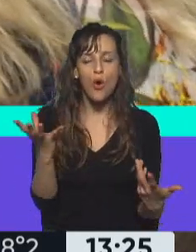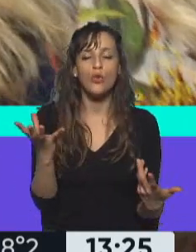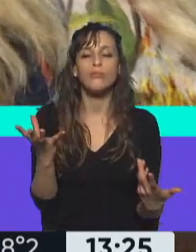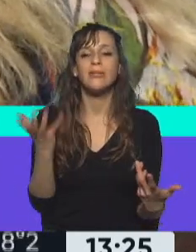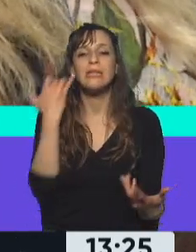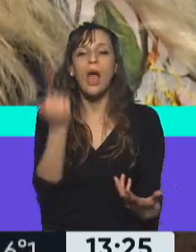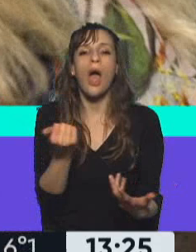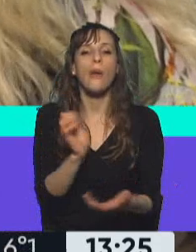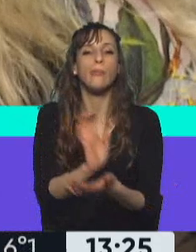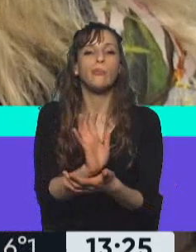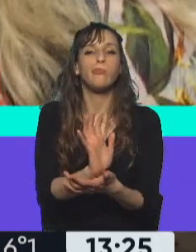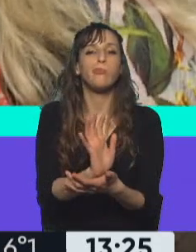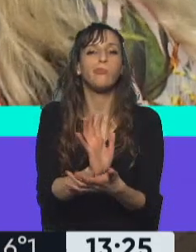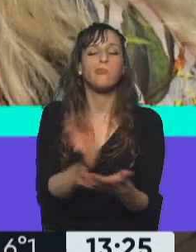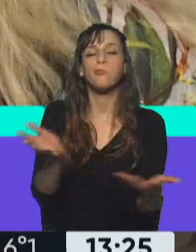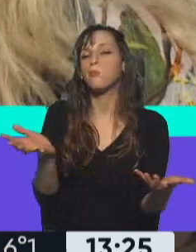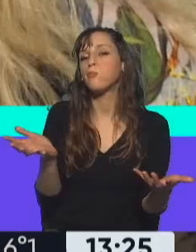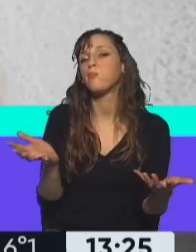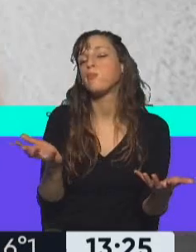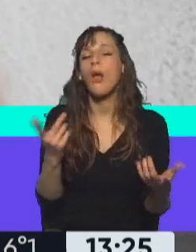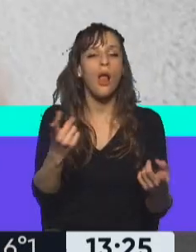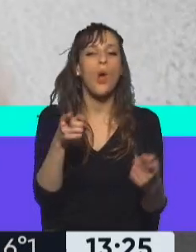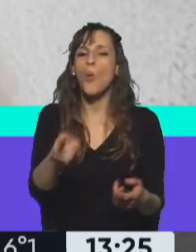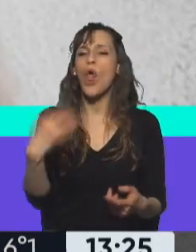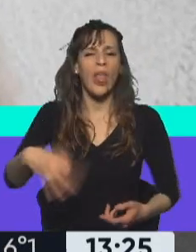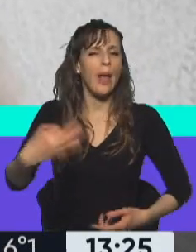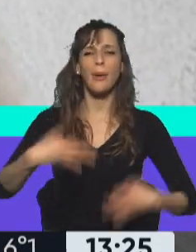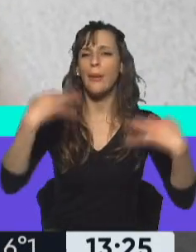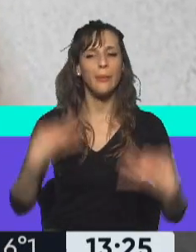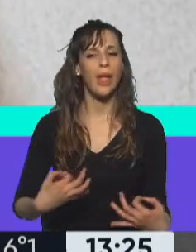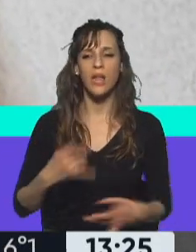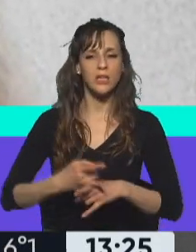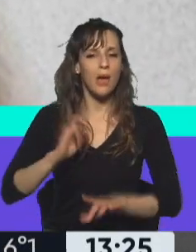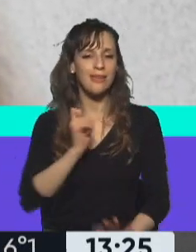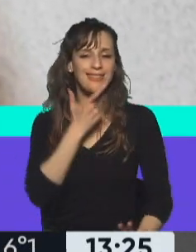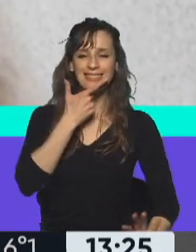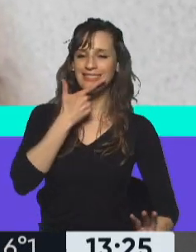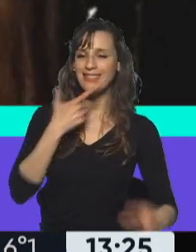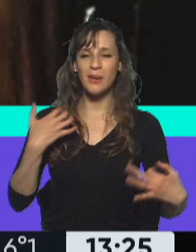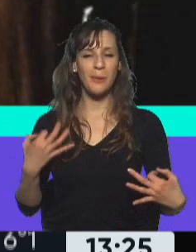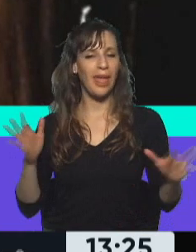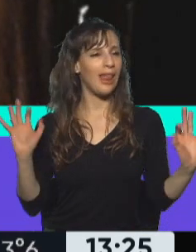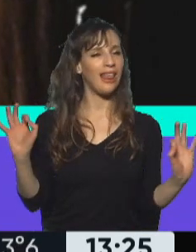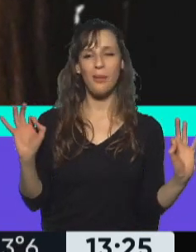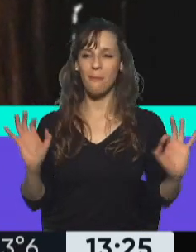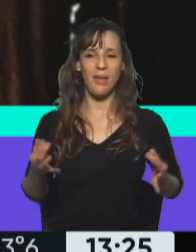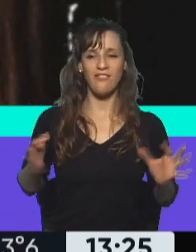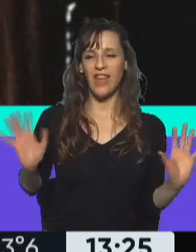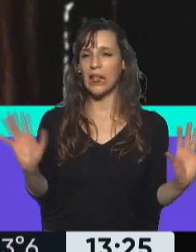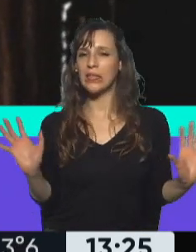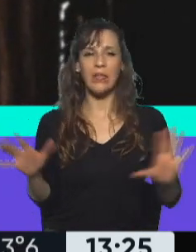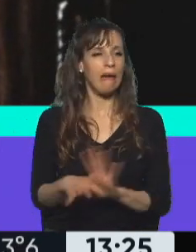para que nada se tambalee, ¿no? Tenés que estar bien, tenés que sonreír, tenés que tratar de no darle problemas a